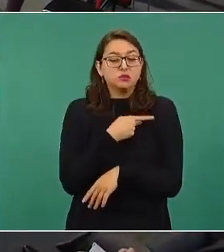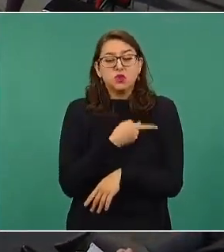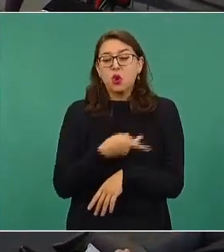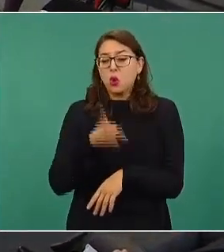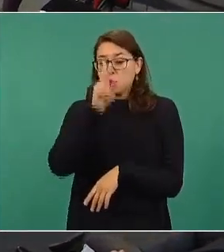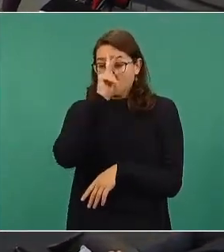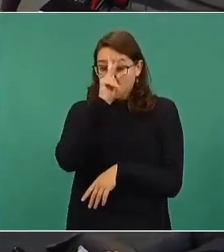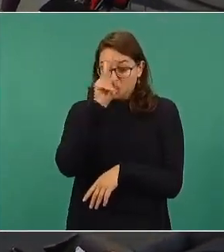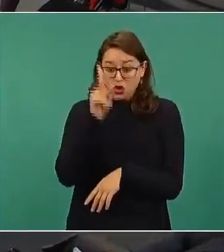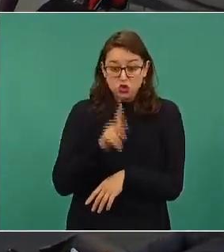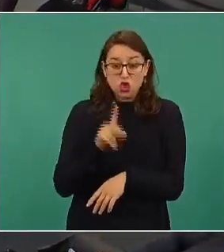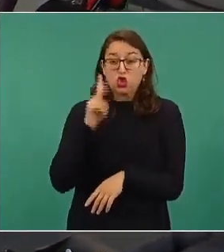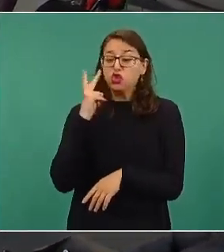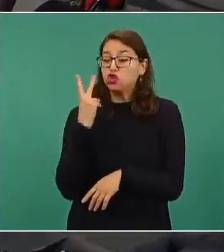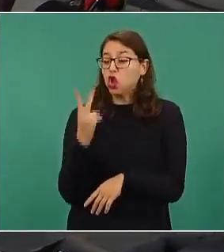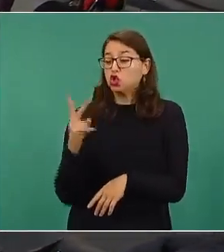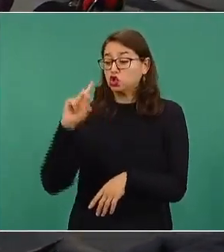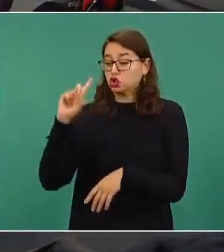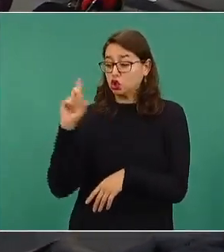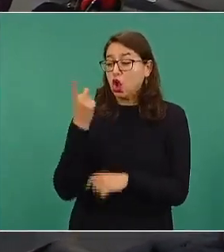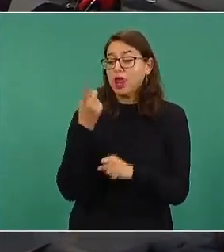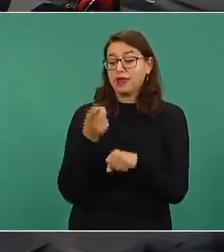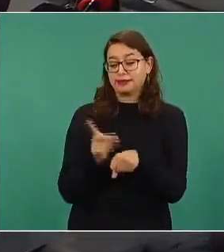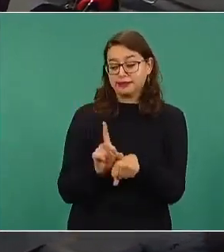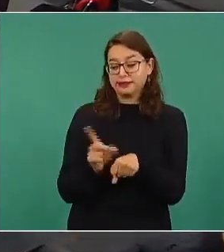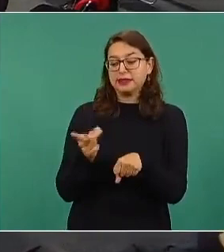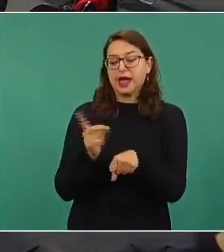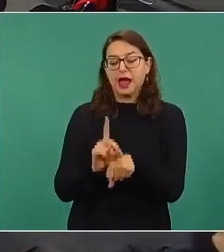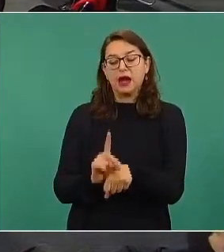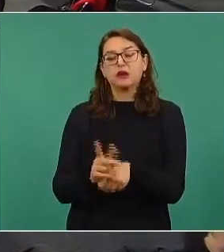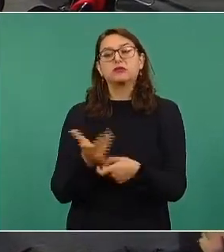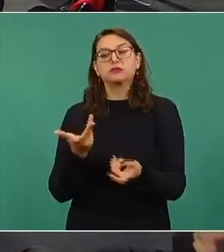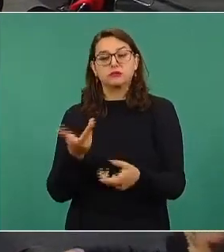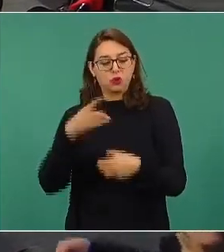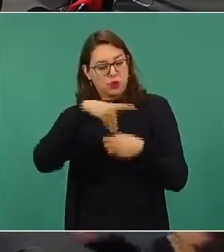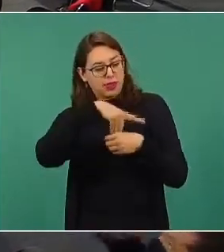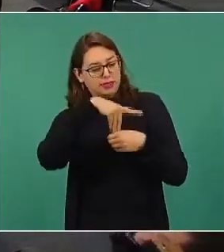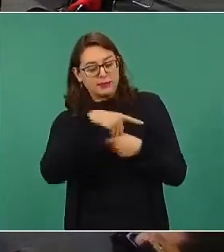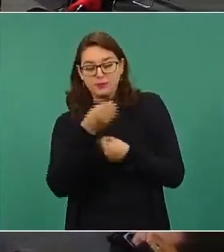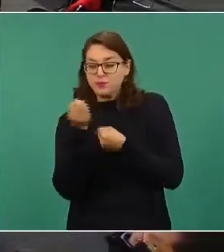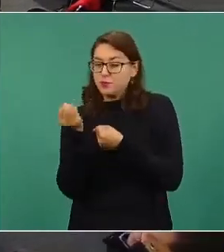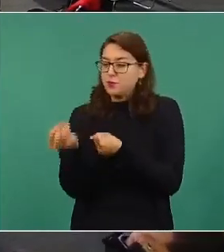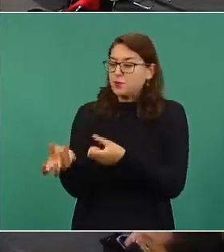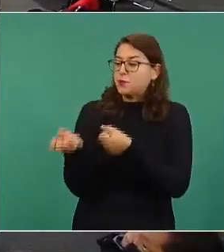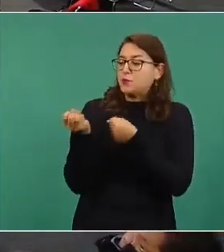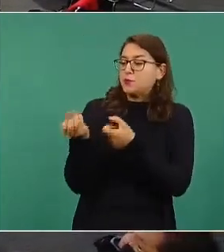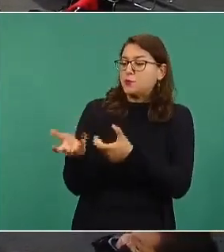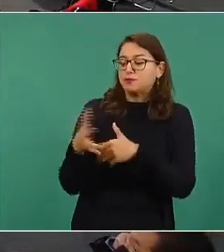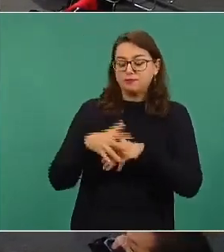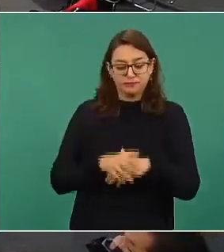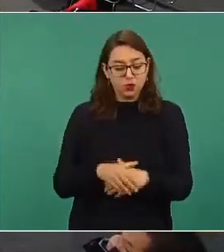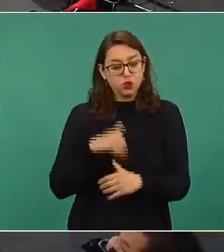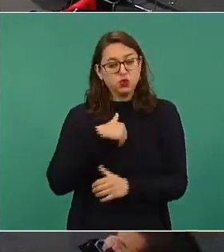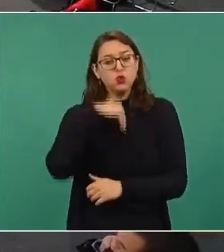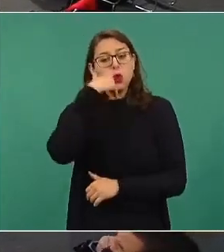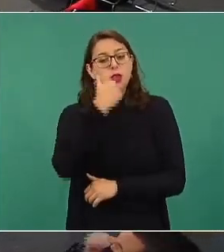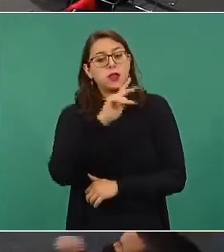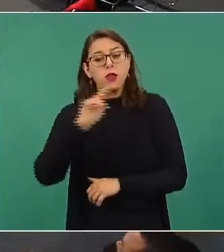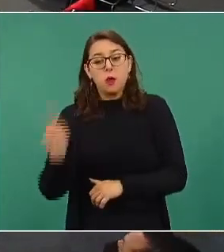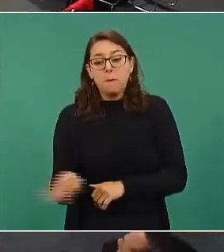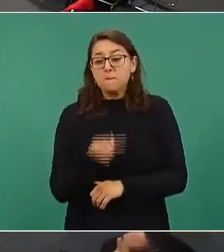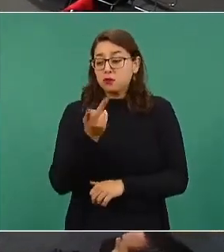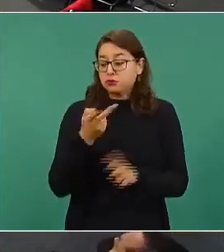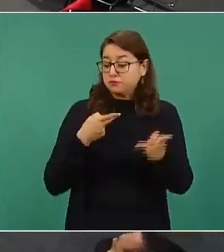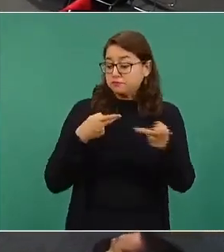con menos de $2 al día. Entonces, la pregunta sería, ¿cuáles son los pasos siguientes para impulsar este